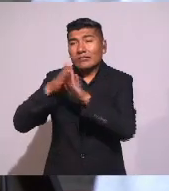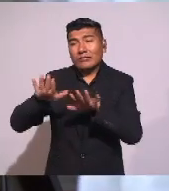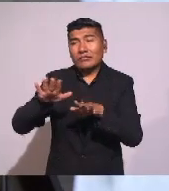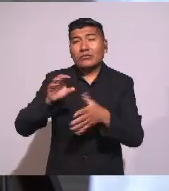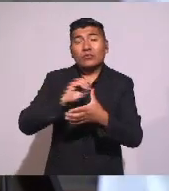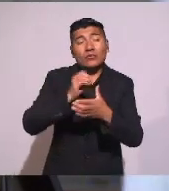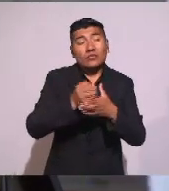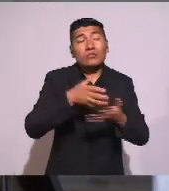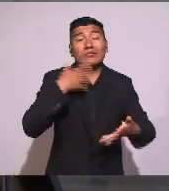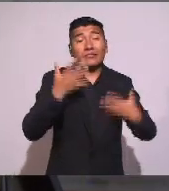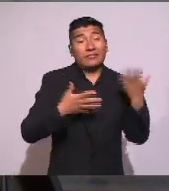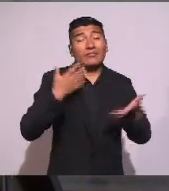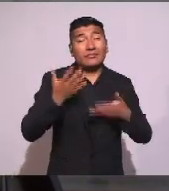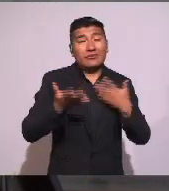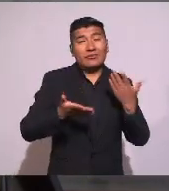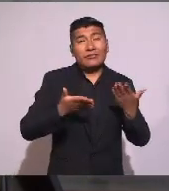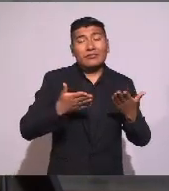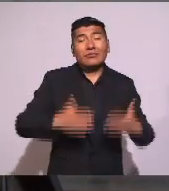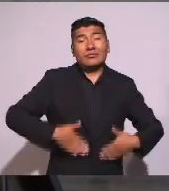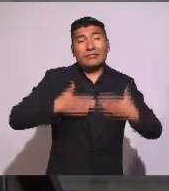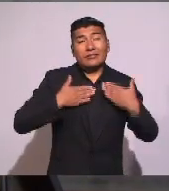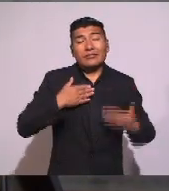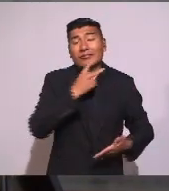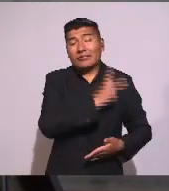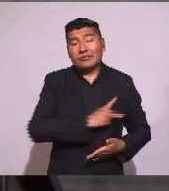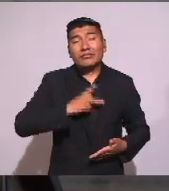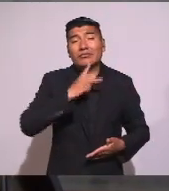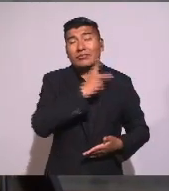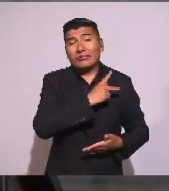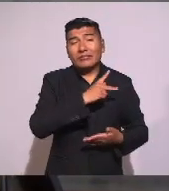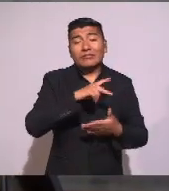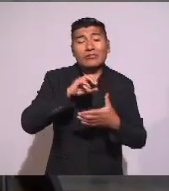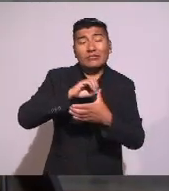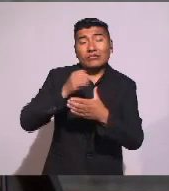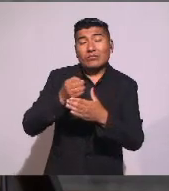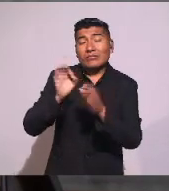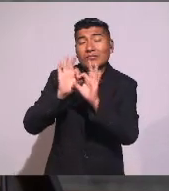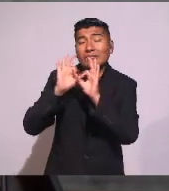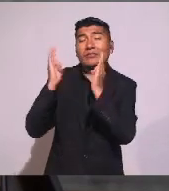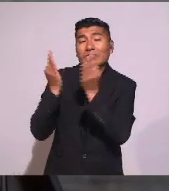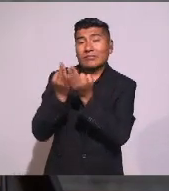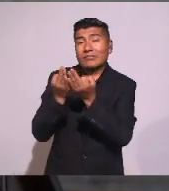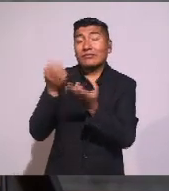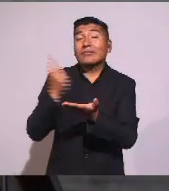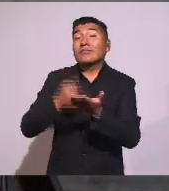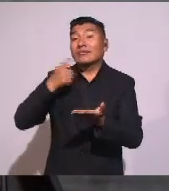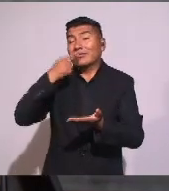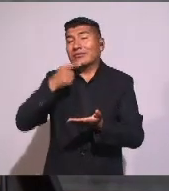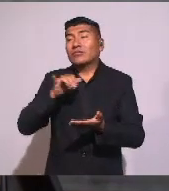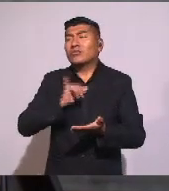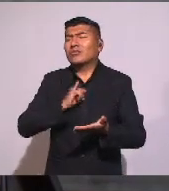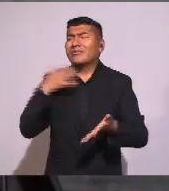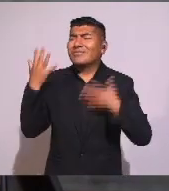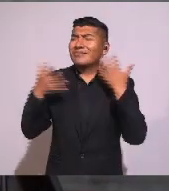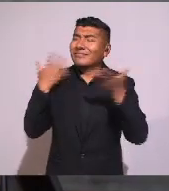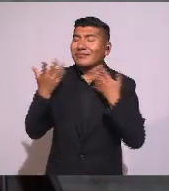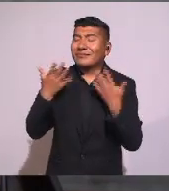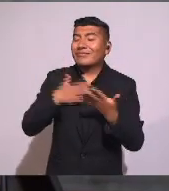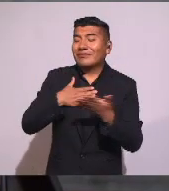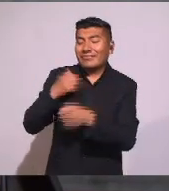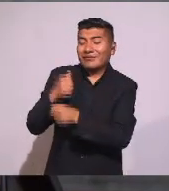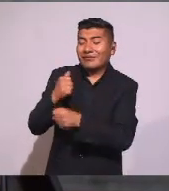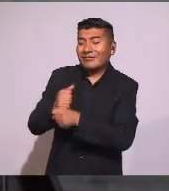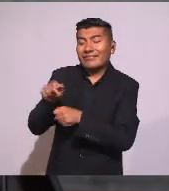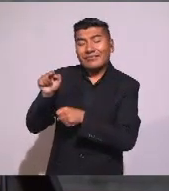felicidad en la vida personal o de la familia uno a veces dice estoy feliz con mi trabajo